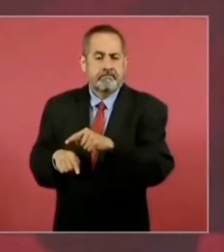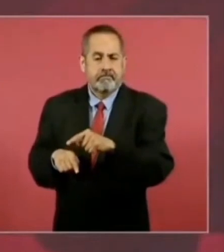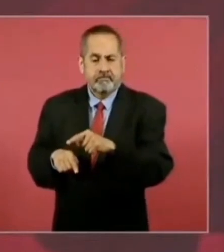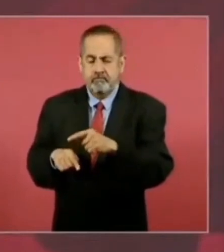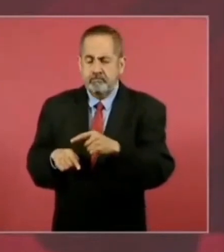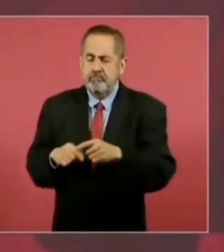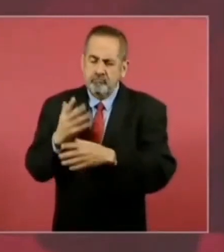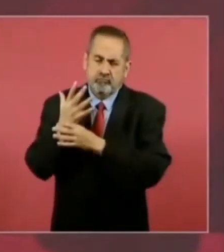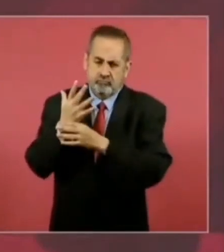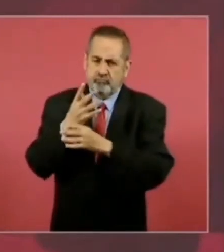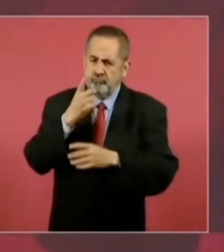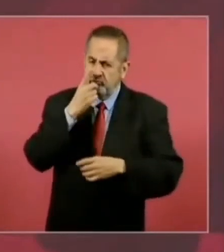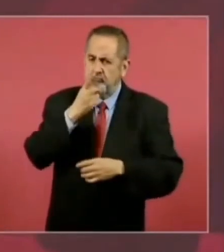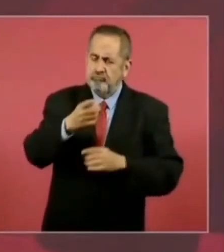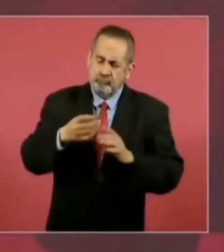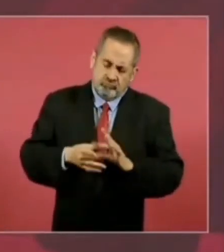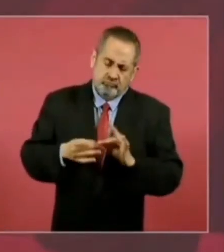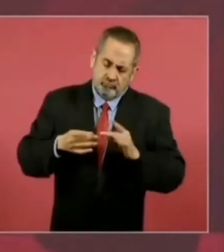expresándose, manifestándose.